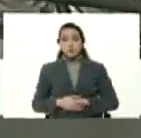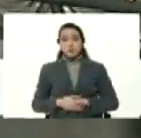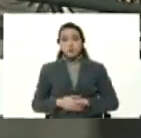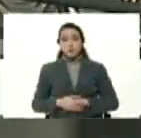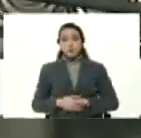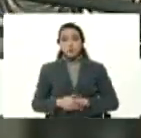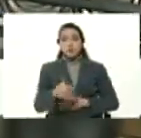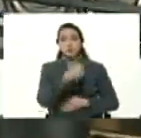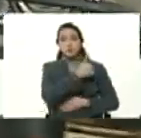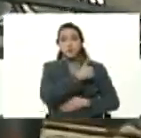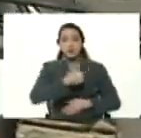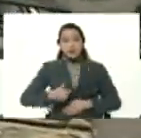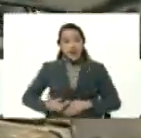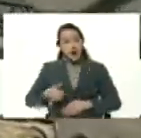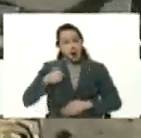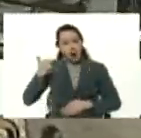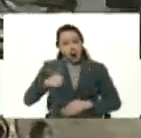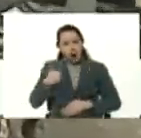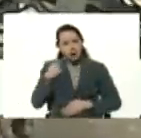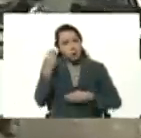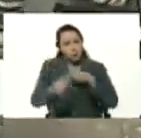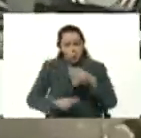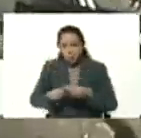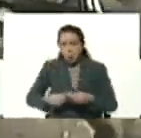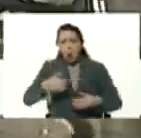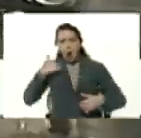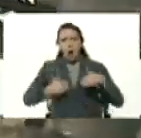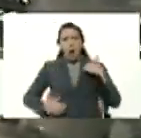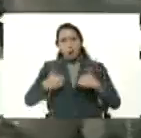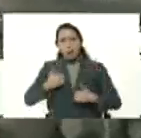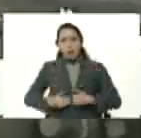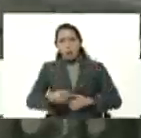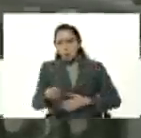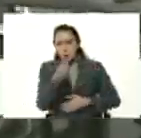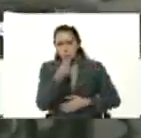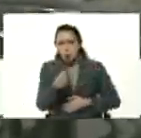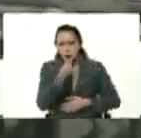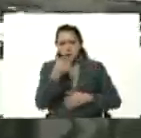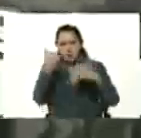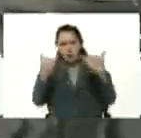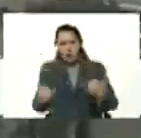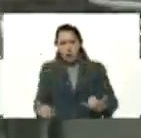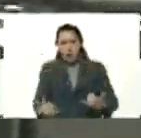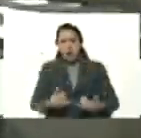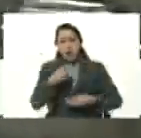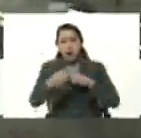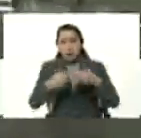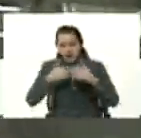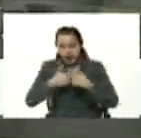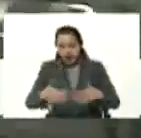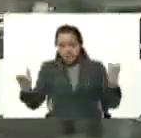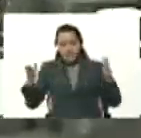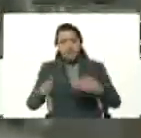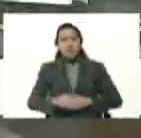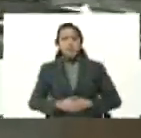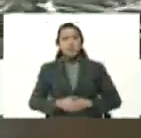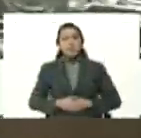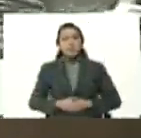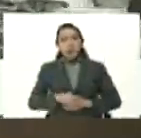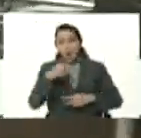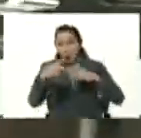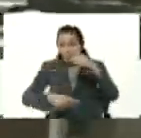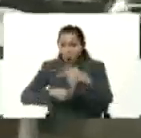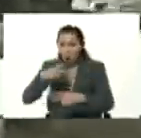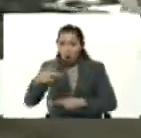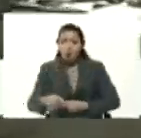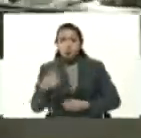Presidente, aprovechando esta jornada de miércoles productivo, Alimento Disfresca hoy hace apertura a una nueva línea de producción, de los cuales